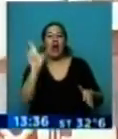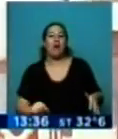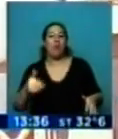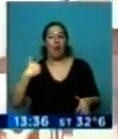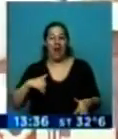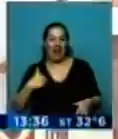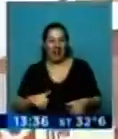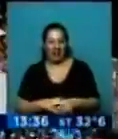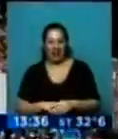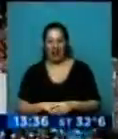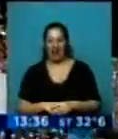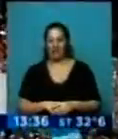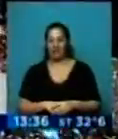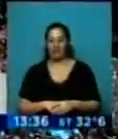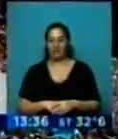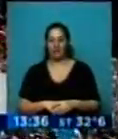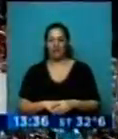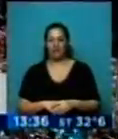Argentina.